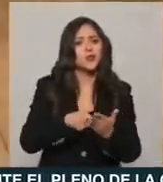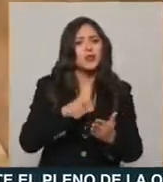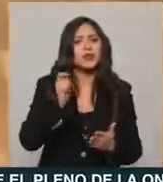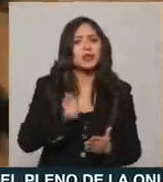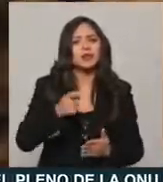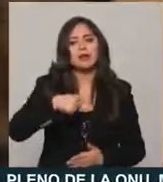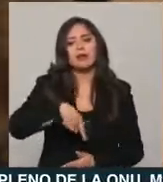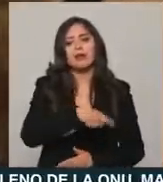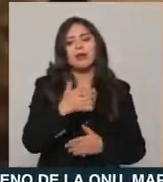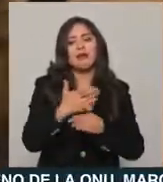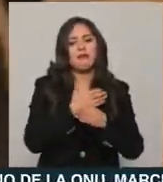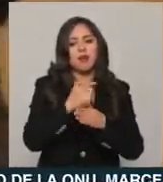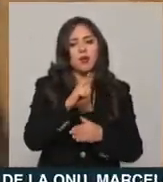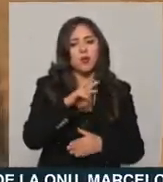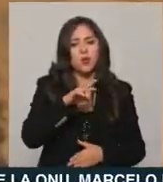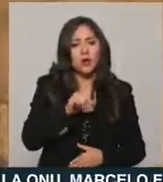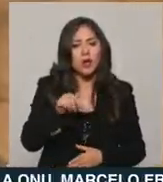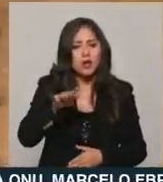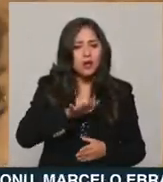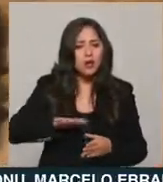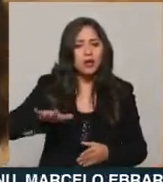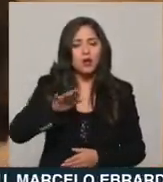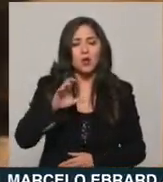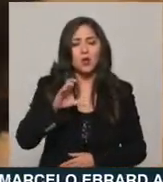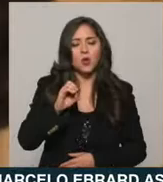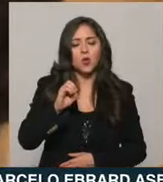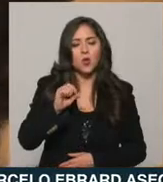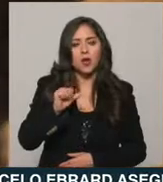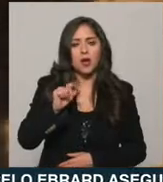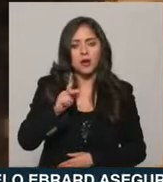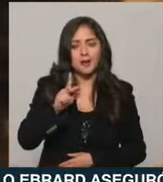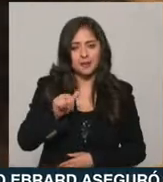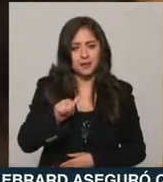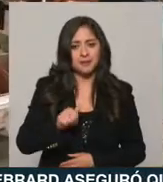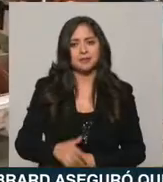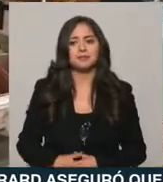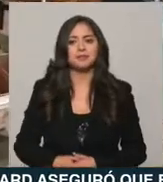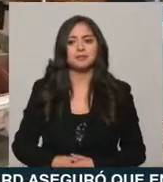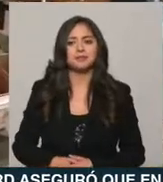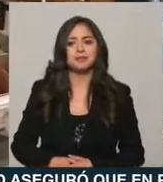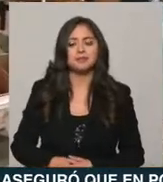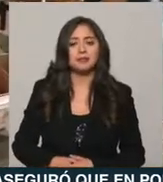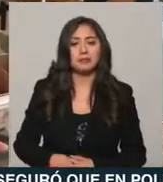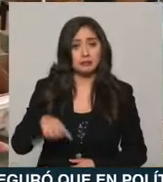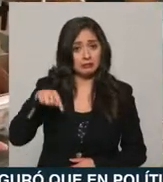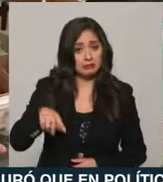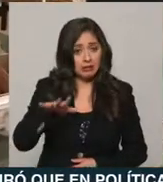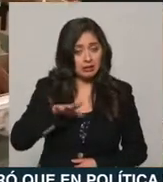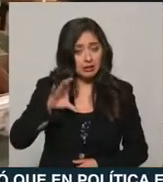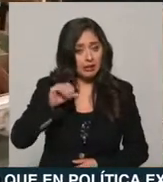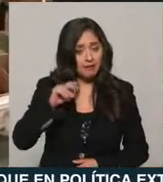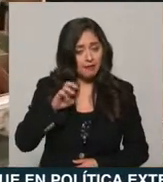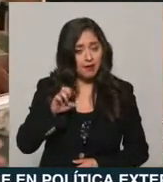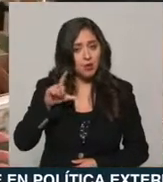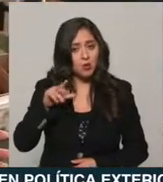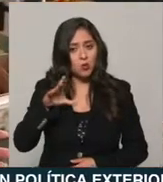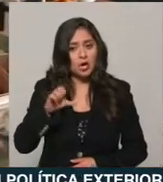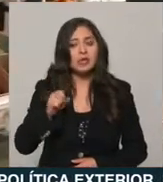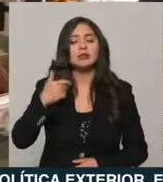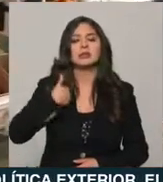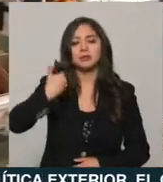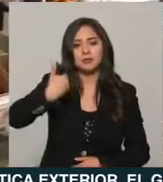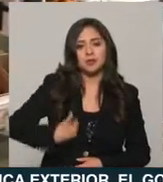di Luca, ubicado en Coapa. Están ustedes en el Café de Lucas. Yo soy Elena, soy la